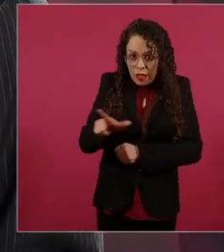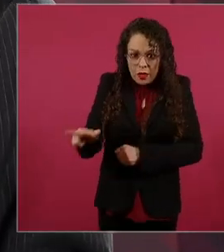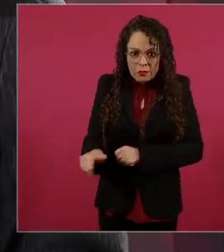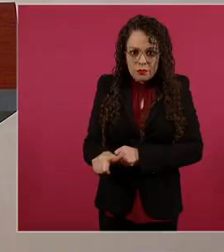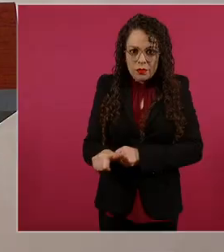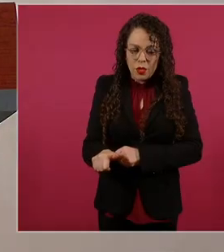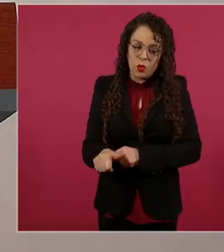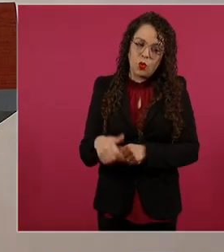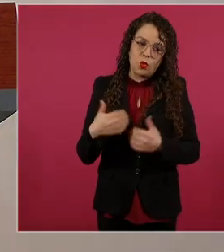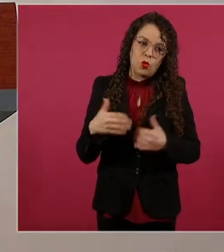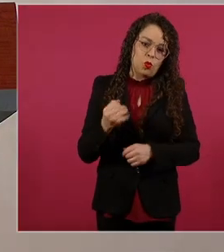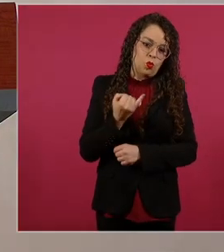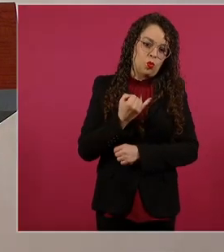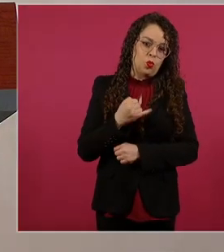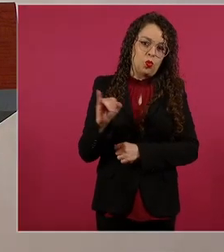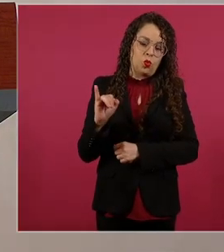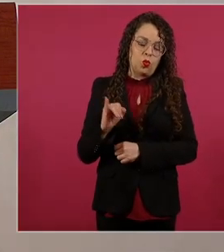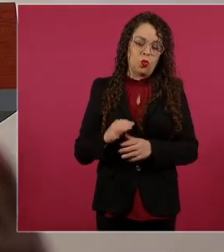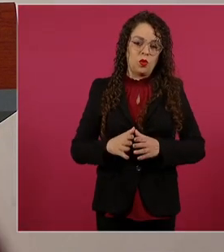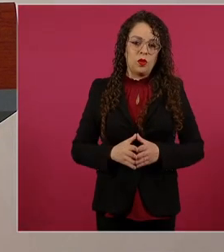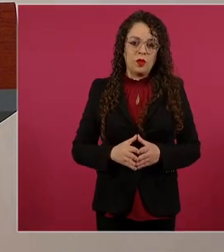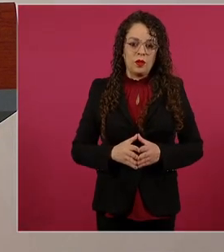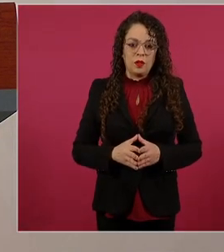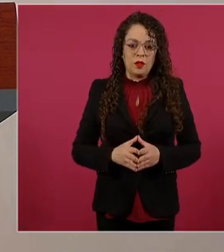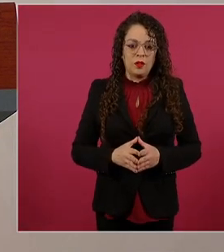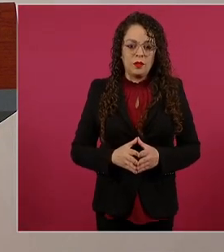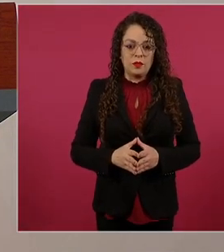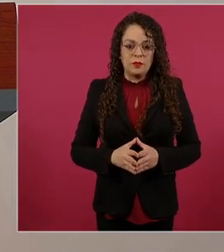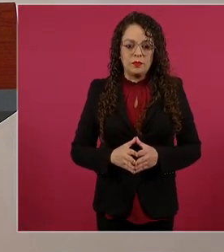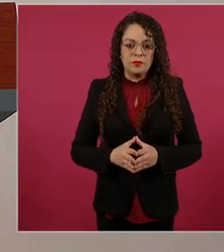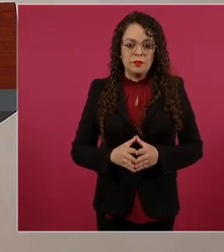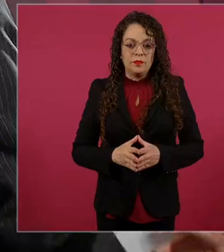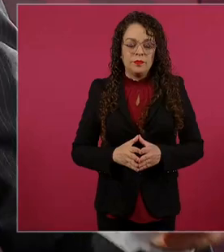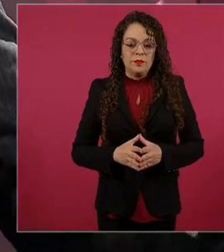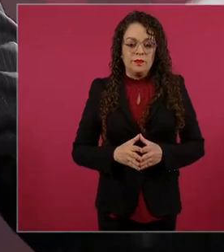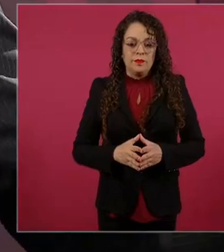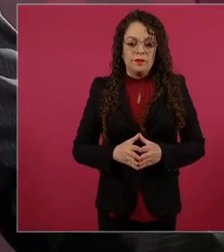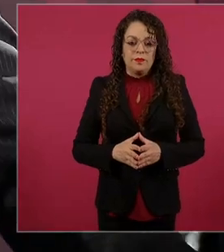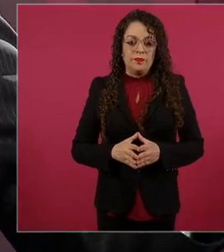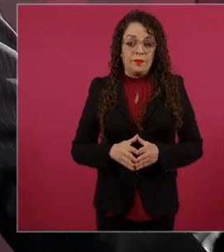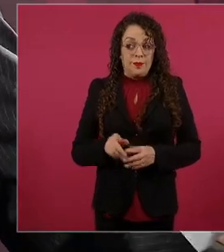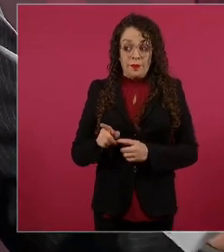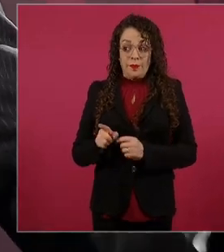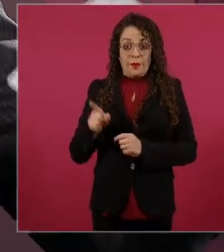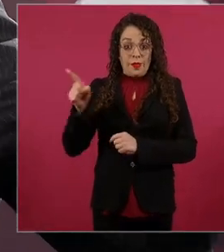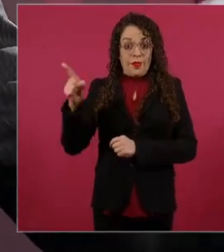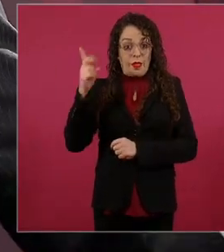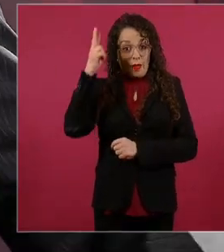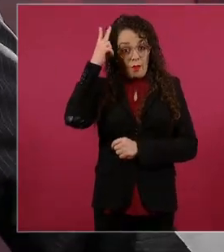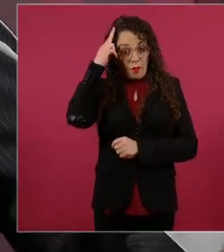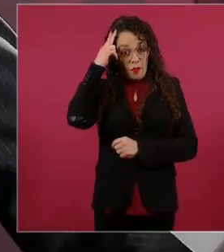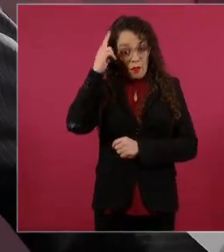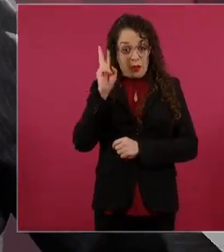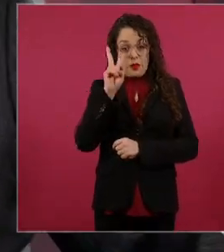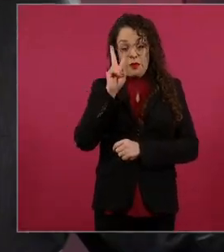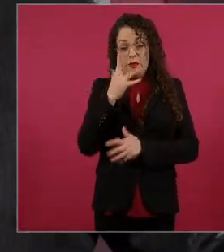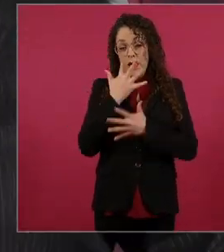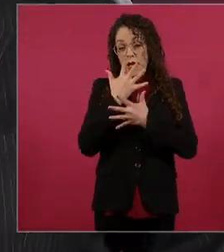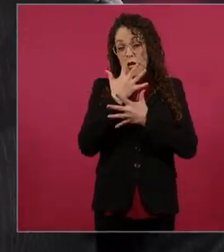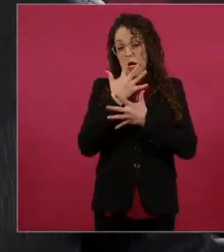don Jesús Silva Gerso porque engañó por ejemplo un gran engaño